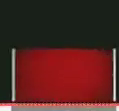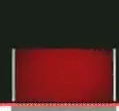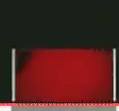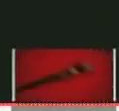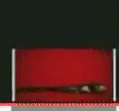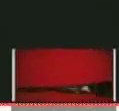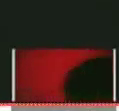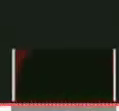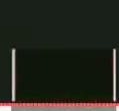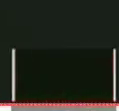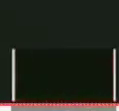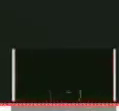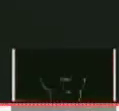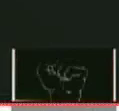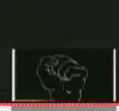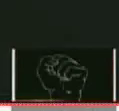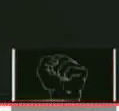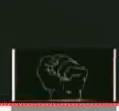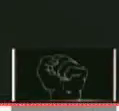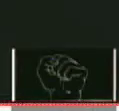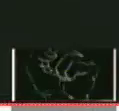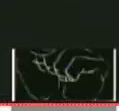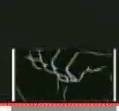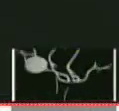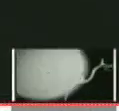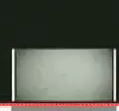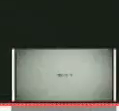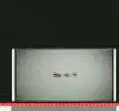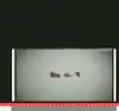ni maña, el mazo... No engaña.